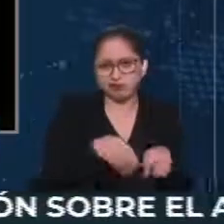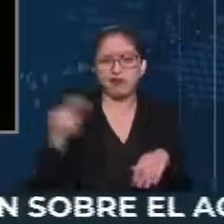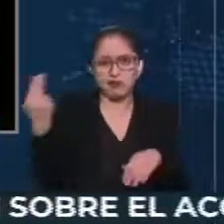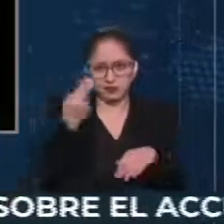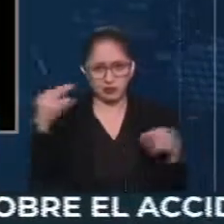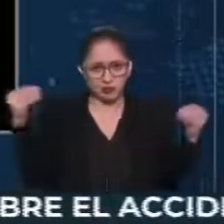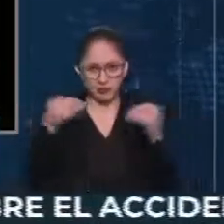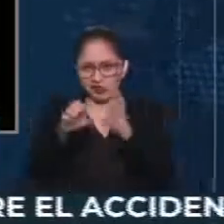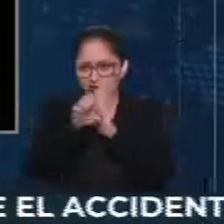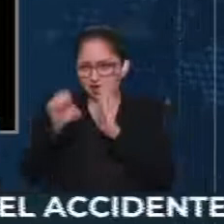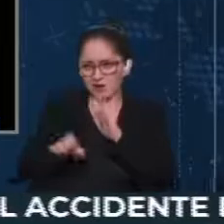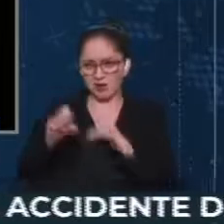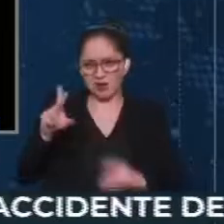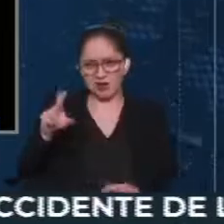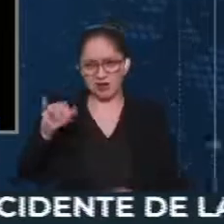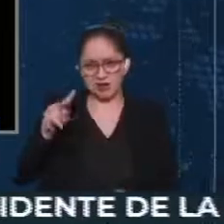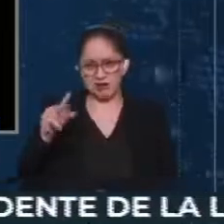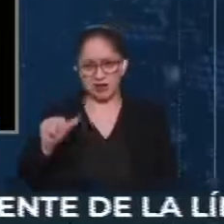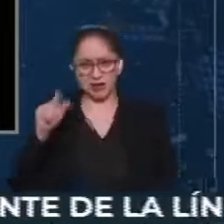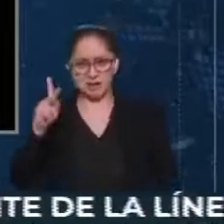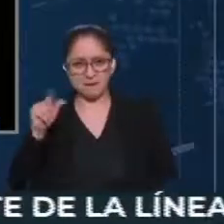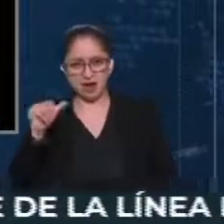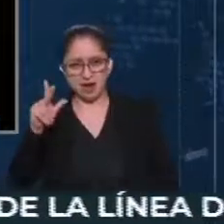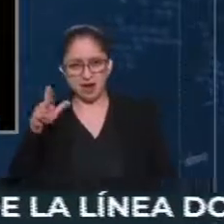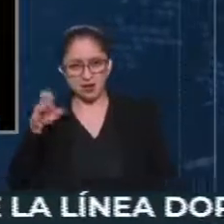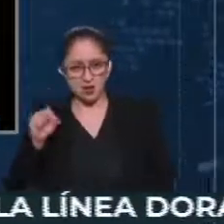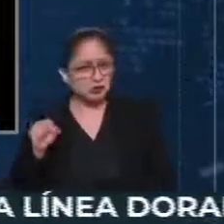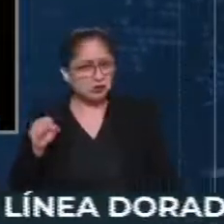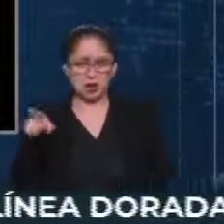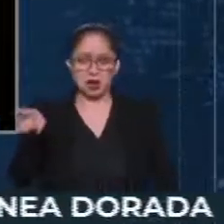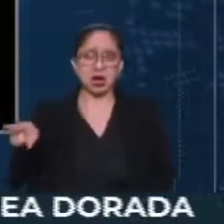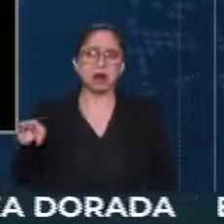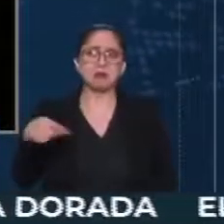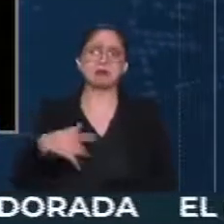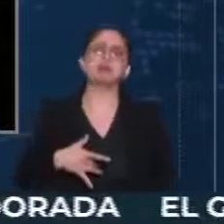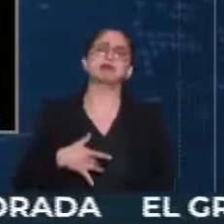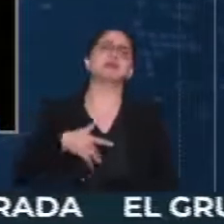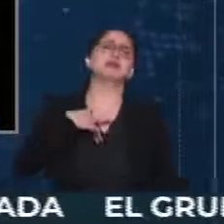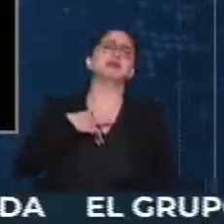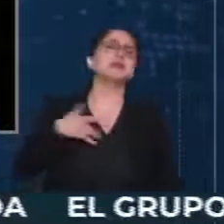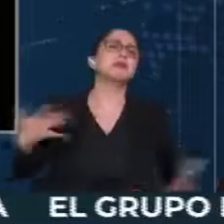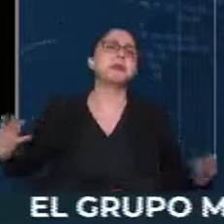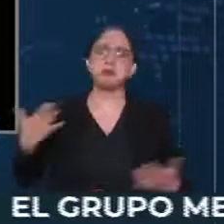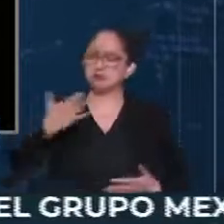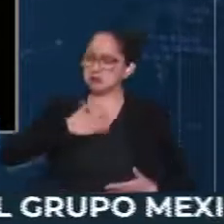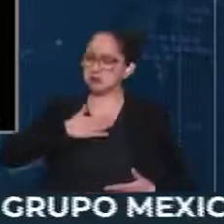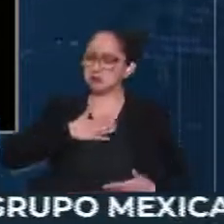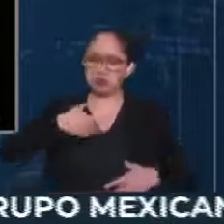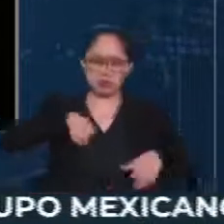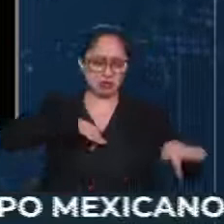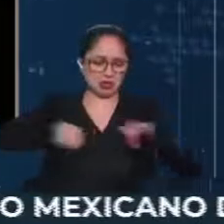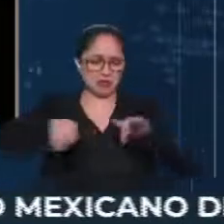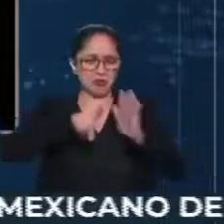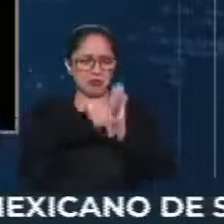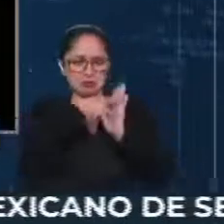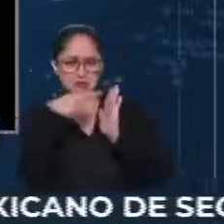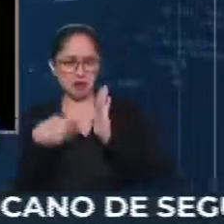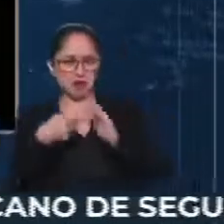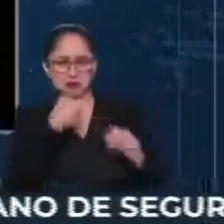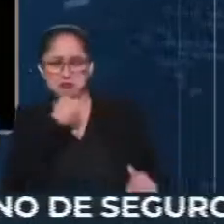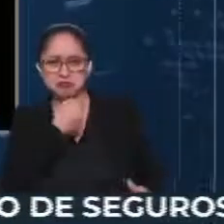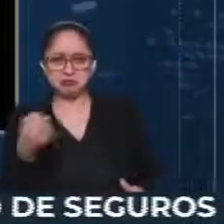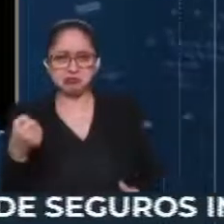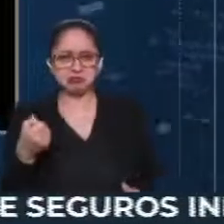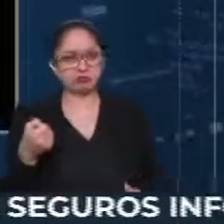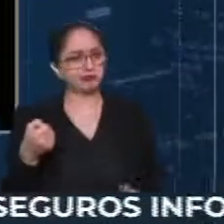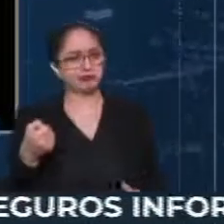como Rivapalacio, que es un mercenario, tenga o pueda tener el título de periodista. No es injusto